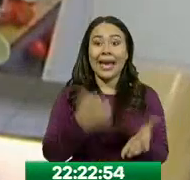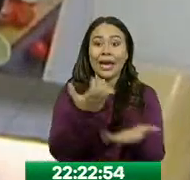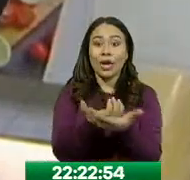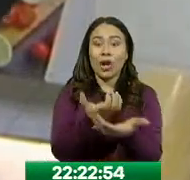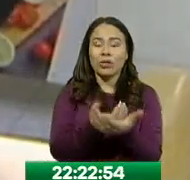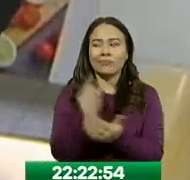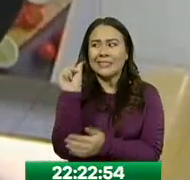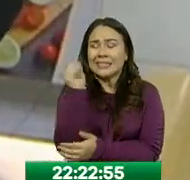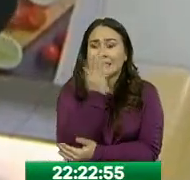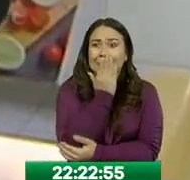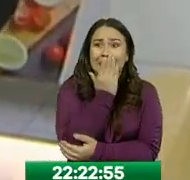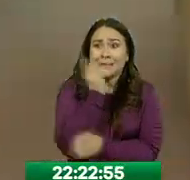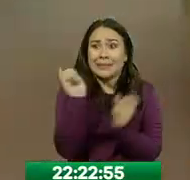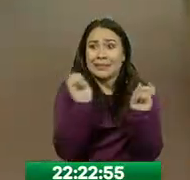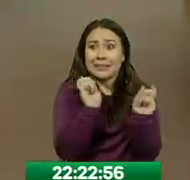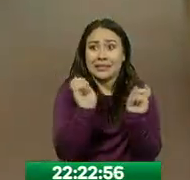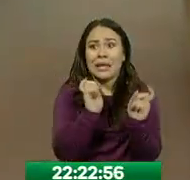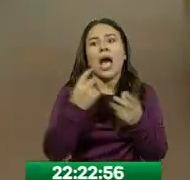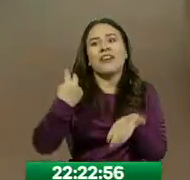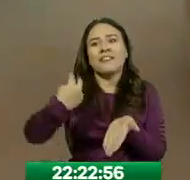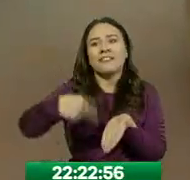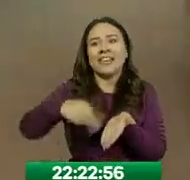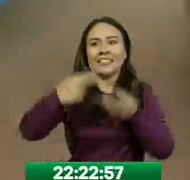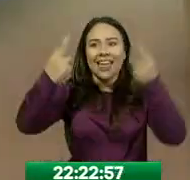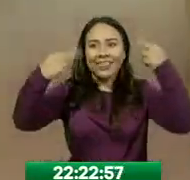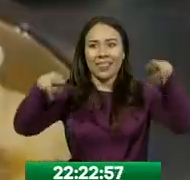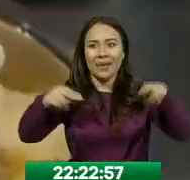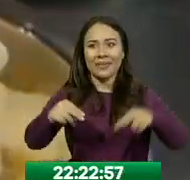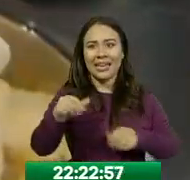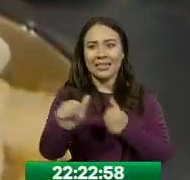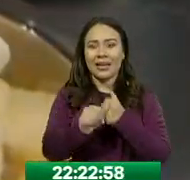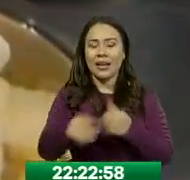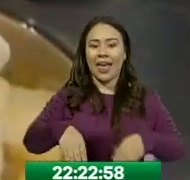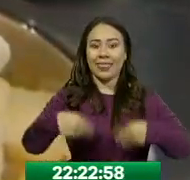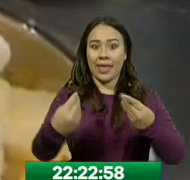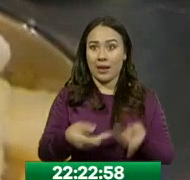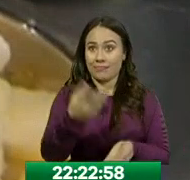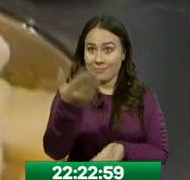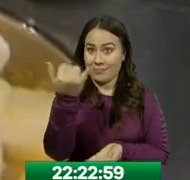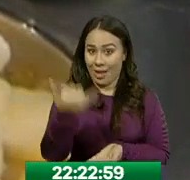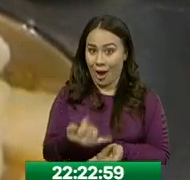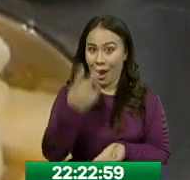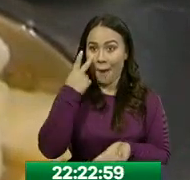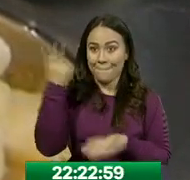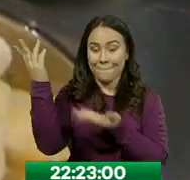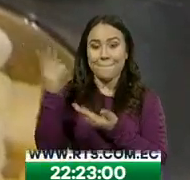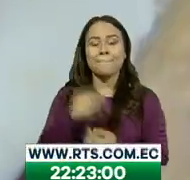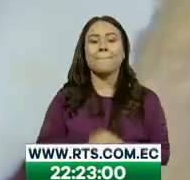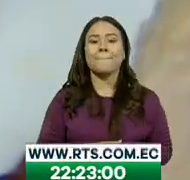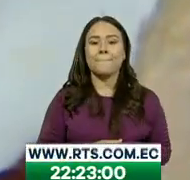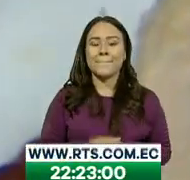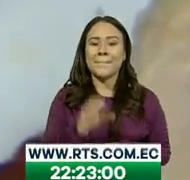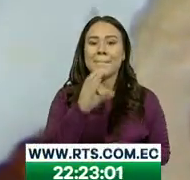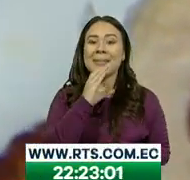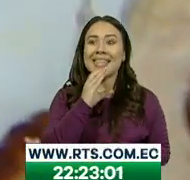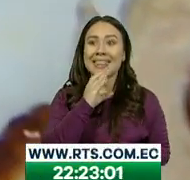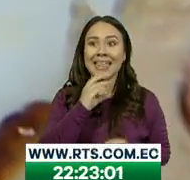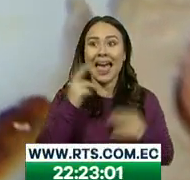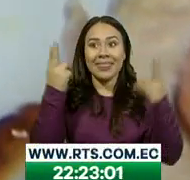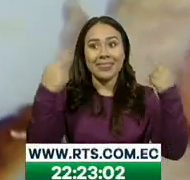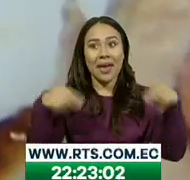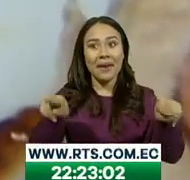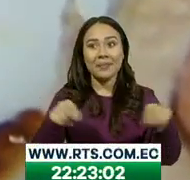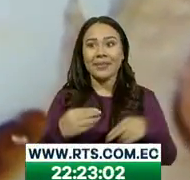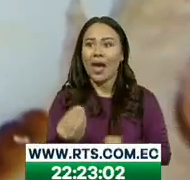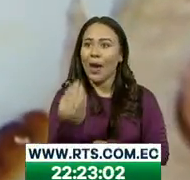Juega un papel muy importante en las fiestas navideñas. Por eso aquí te presentamos menús de Navidad